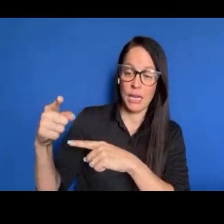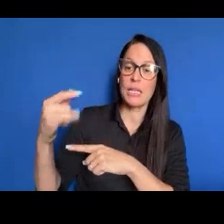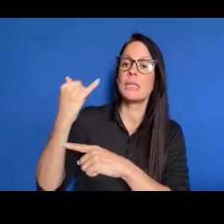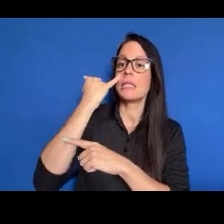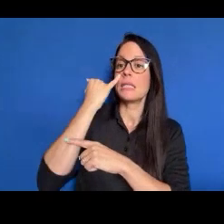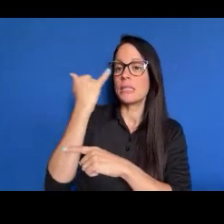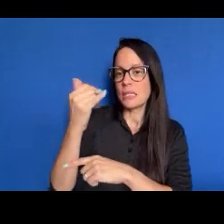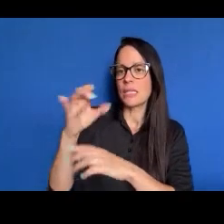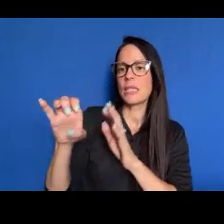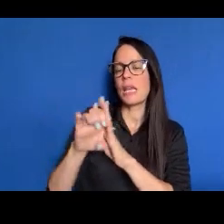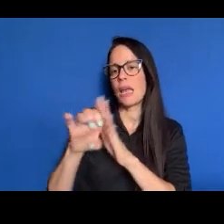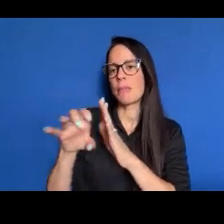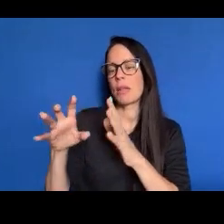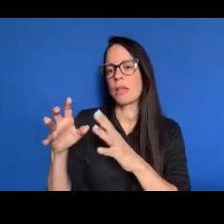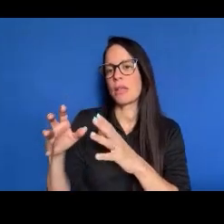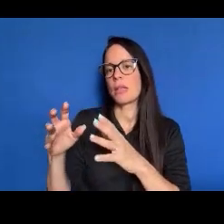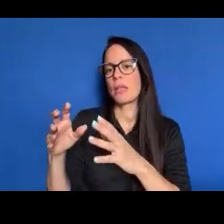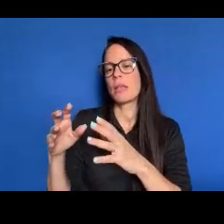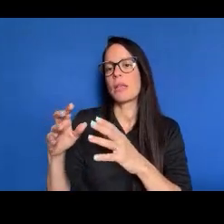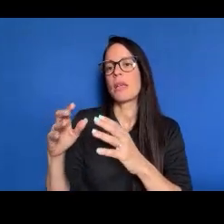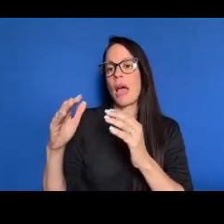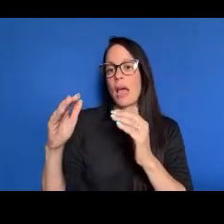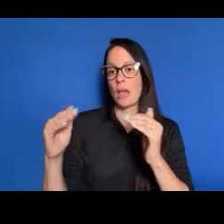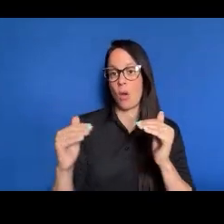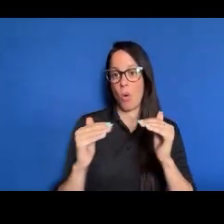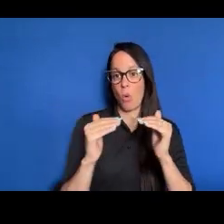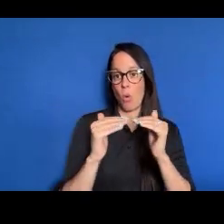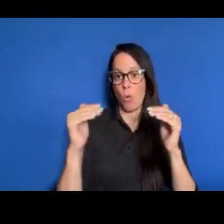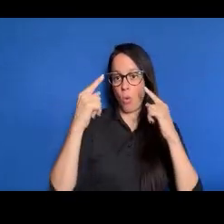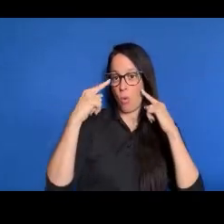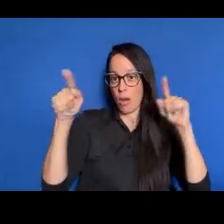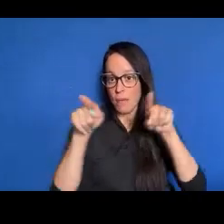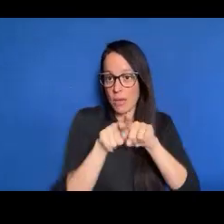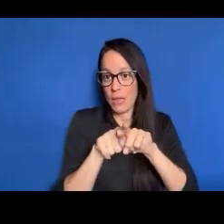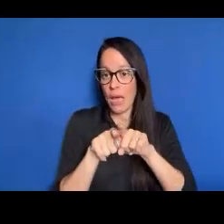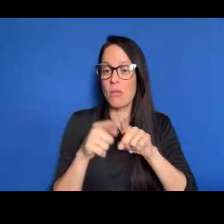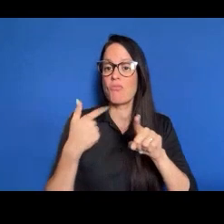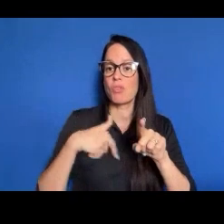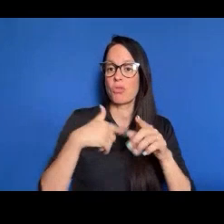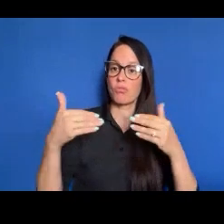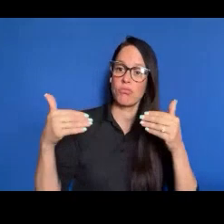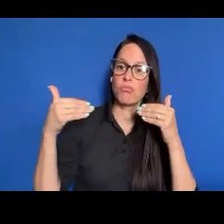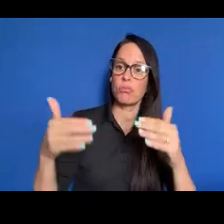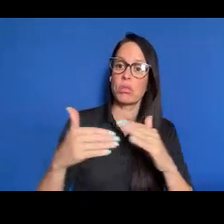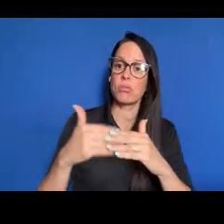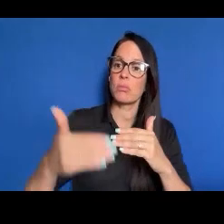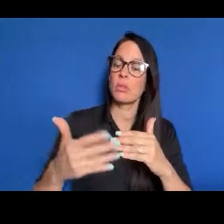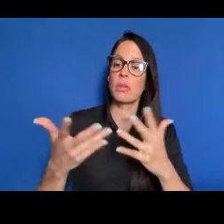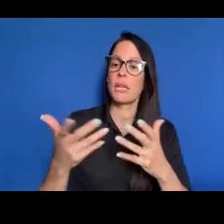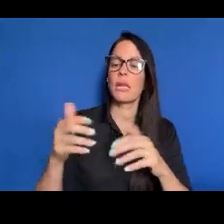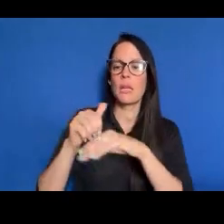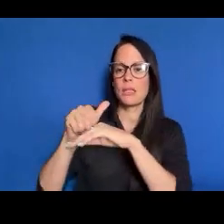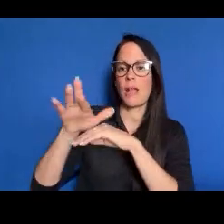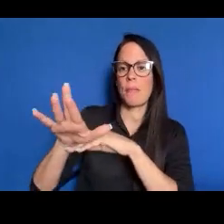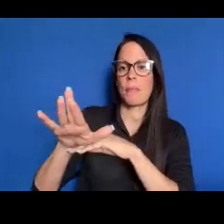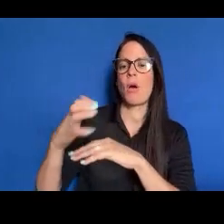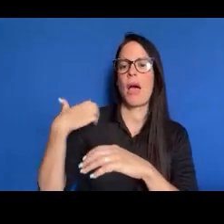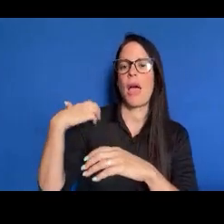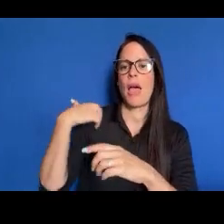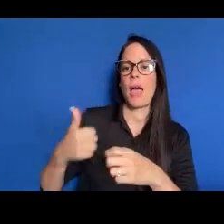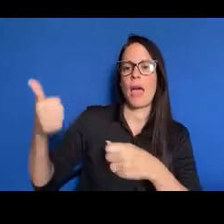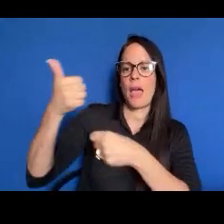una unanimidad, pues entonces se procede a próximo paso, que sería el envío del secretario de salud. Al momento, 2 personas que han,